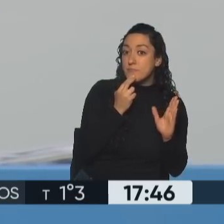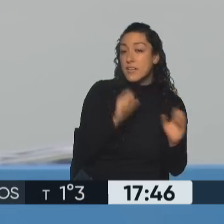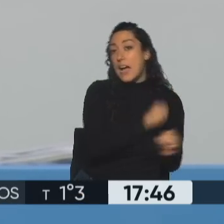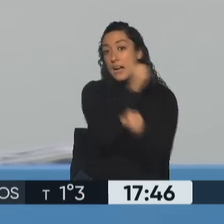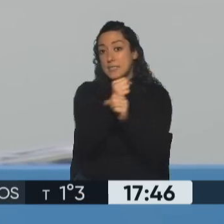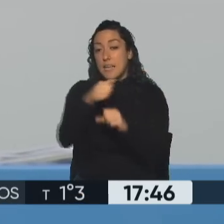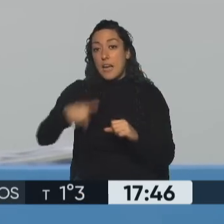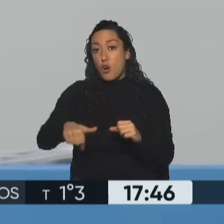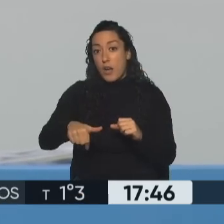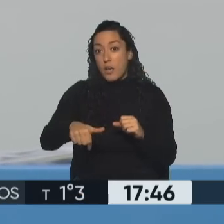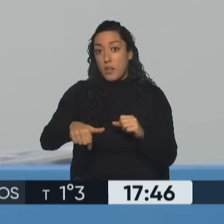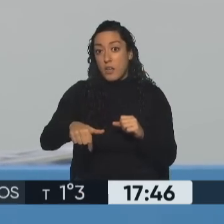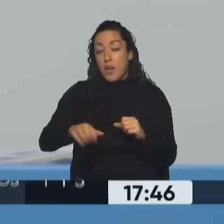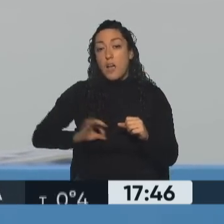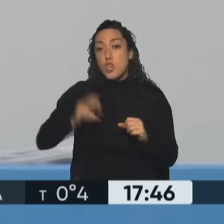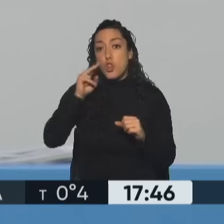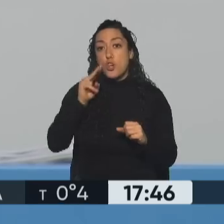y el 21